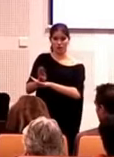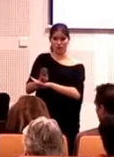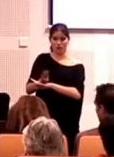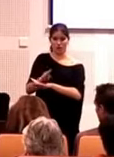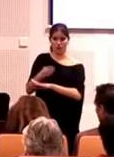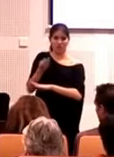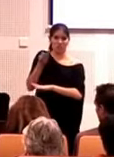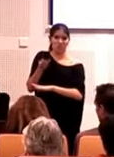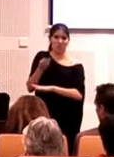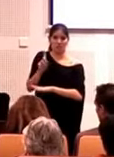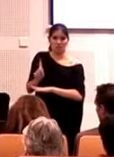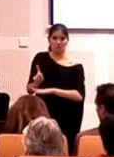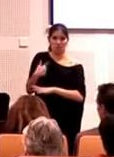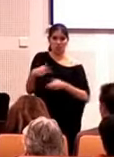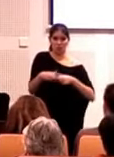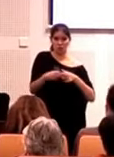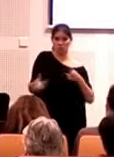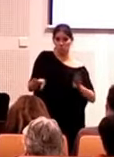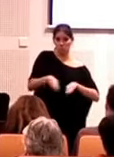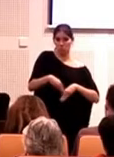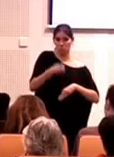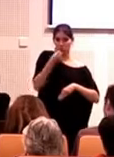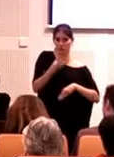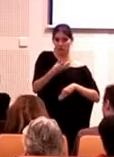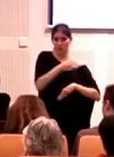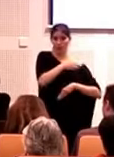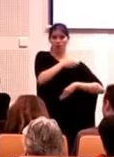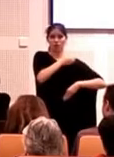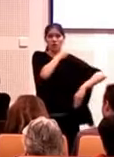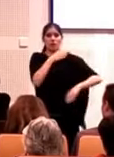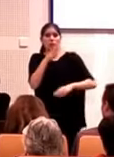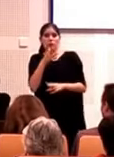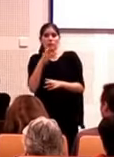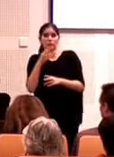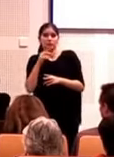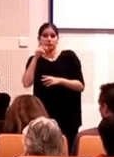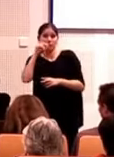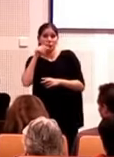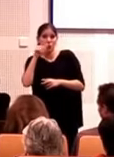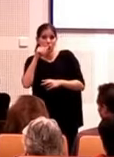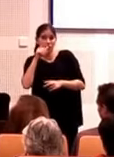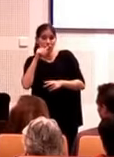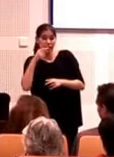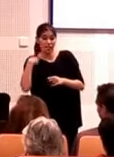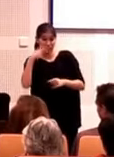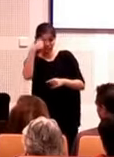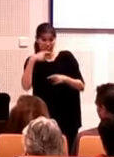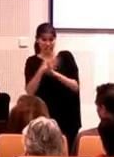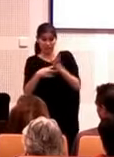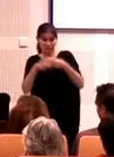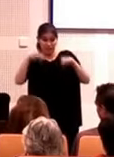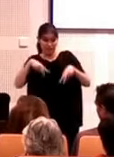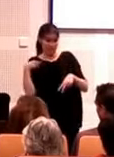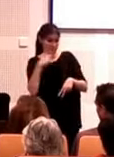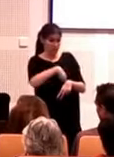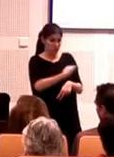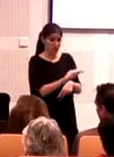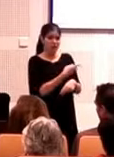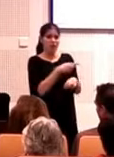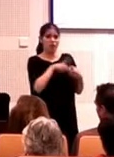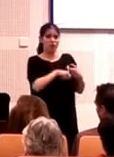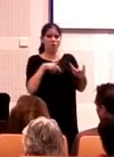sociedad también lo asume mejor. Ya que un hombre se junte con una mujer con discapacidad, es un poco